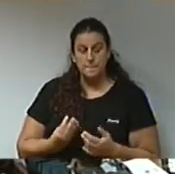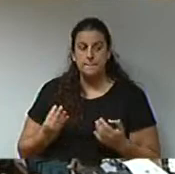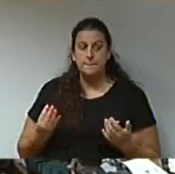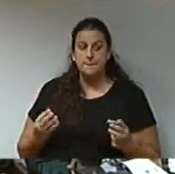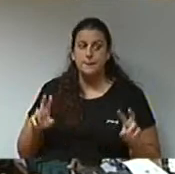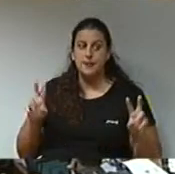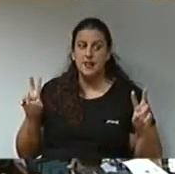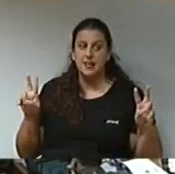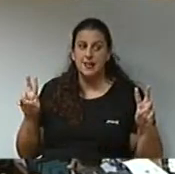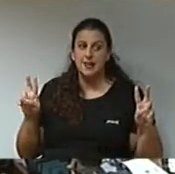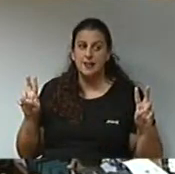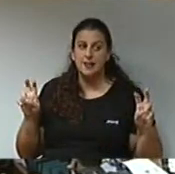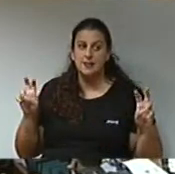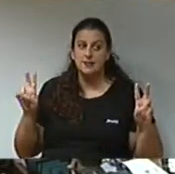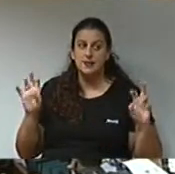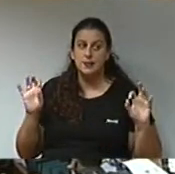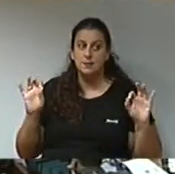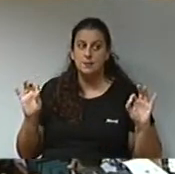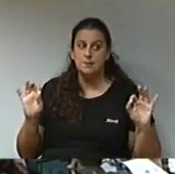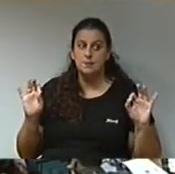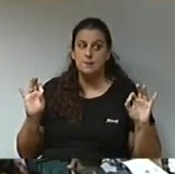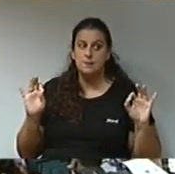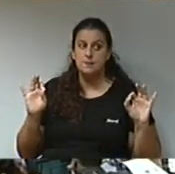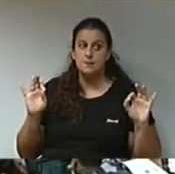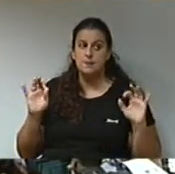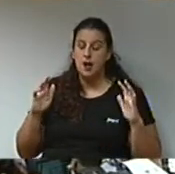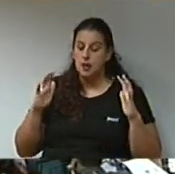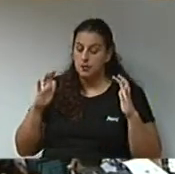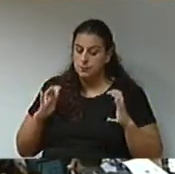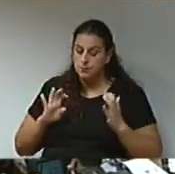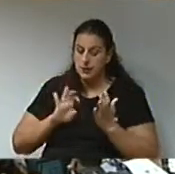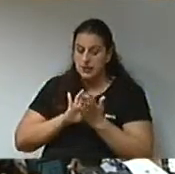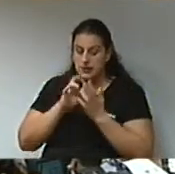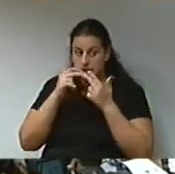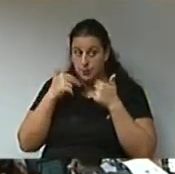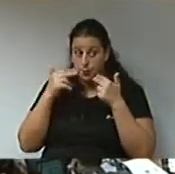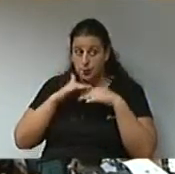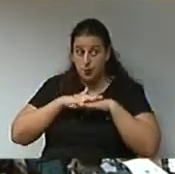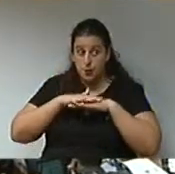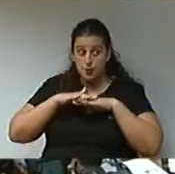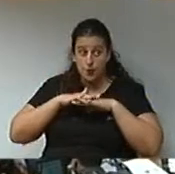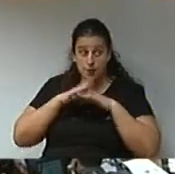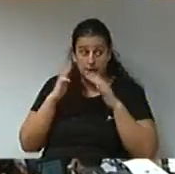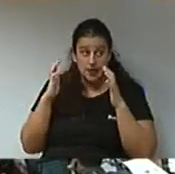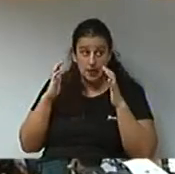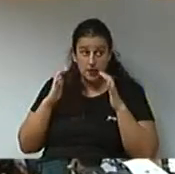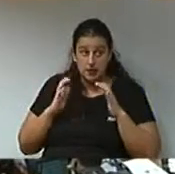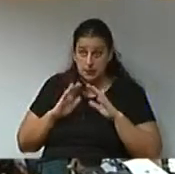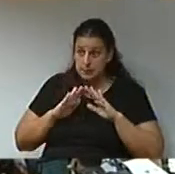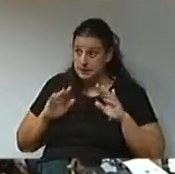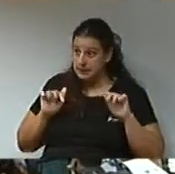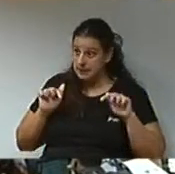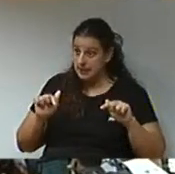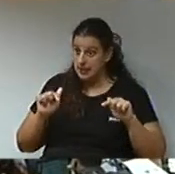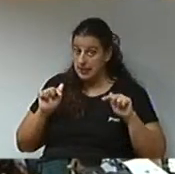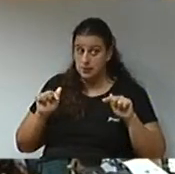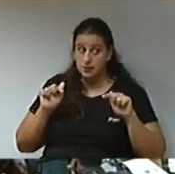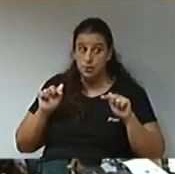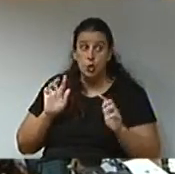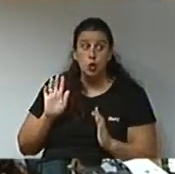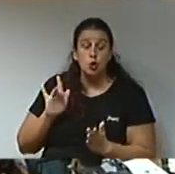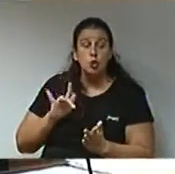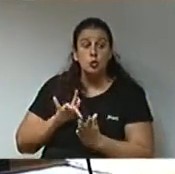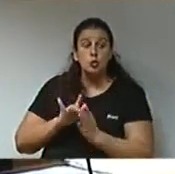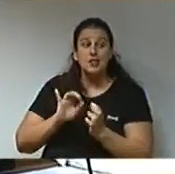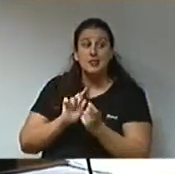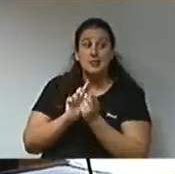Respecto a lo que ha sido la evolución de los servicios públicos fundamentales, pues simplemente es esto. Esto es lo que ha sido. Ha habido un